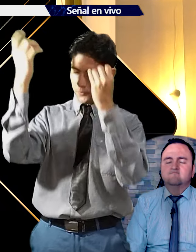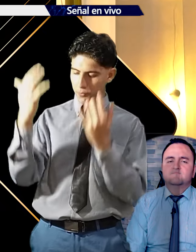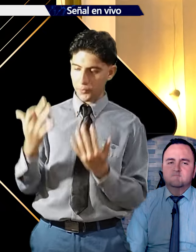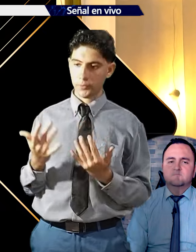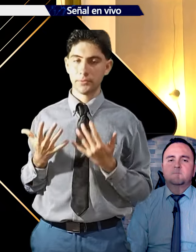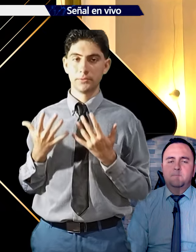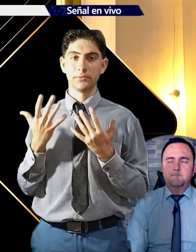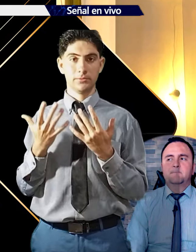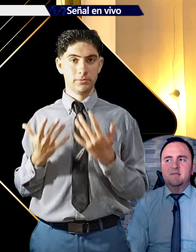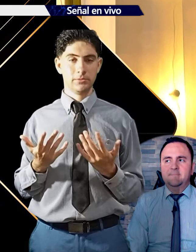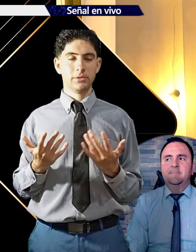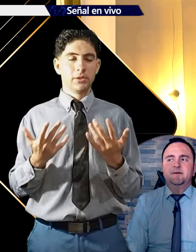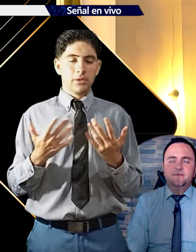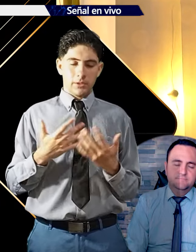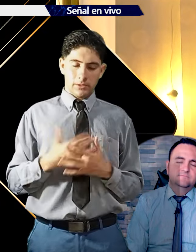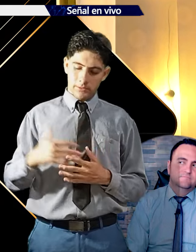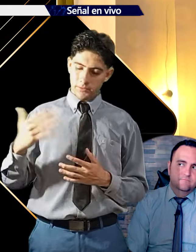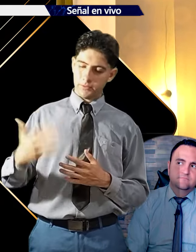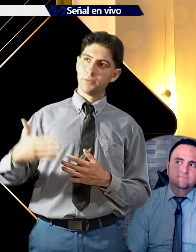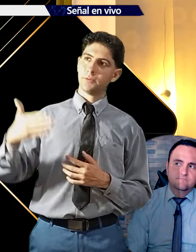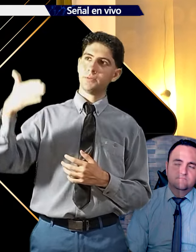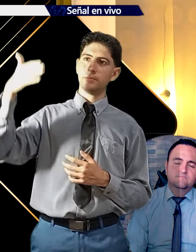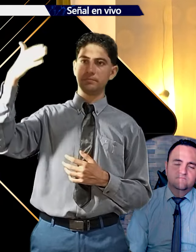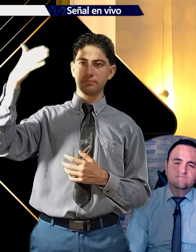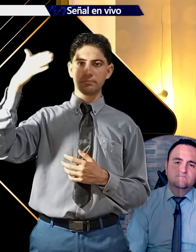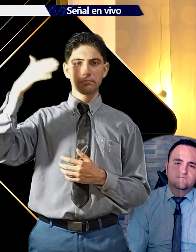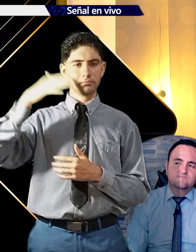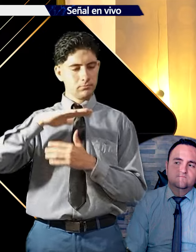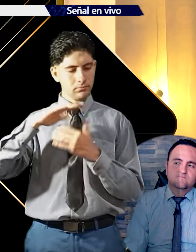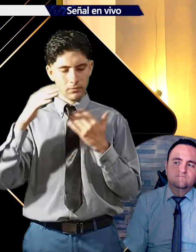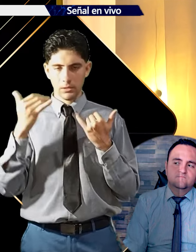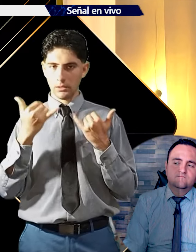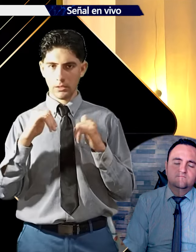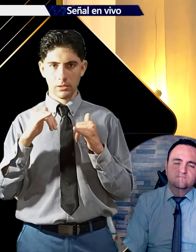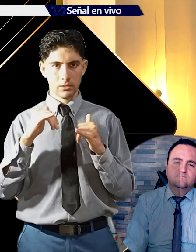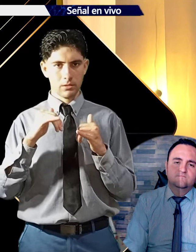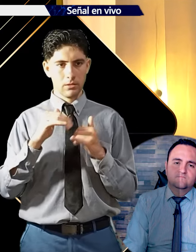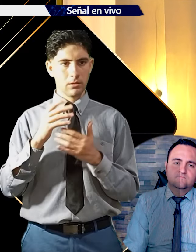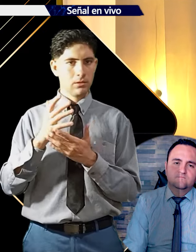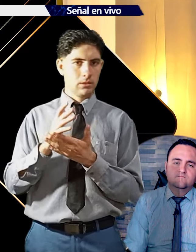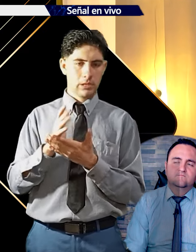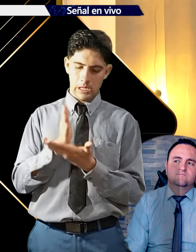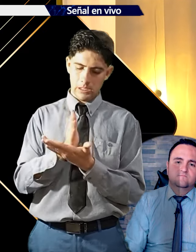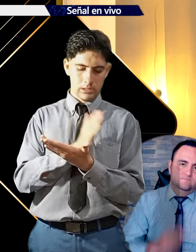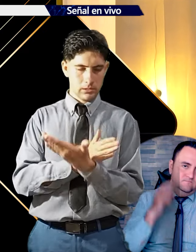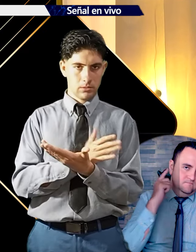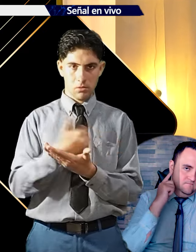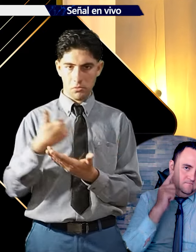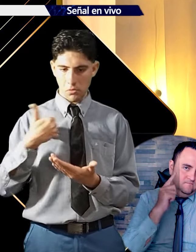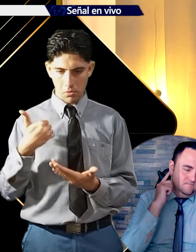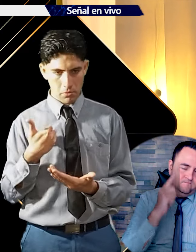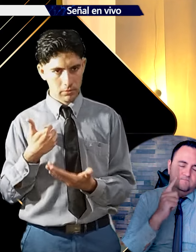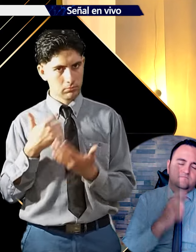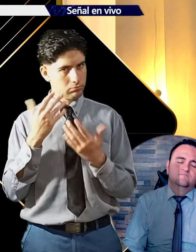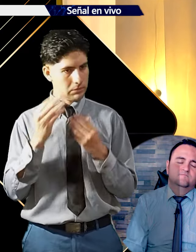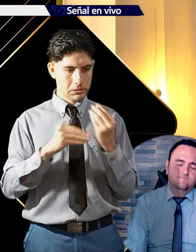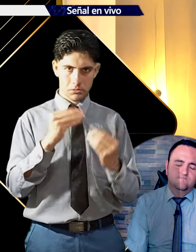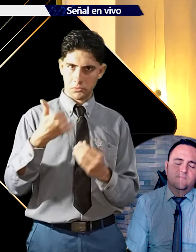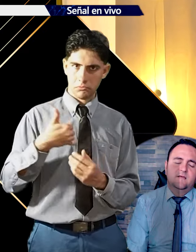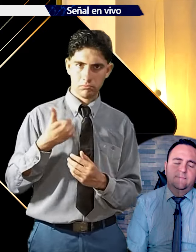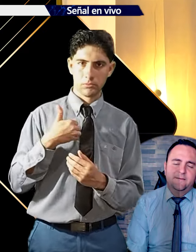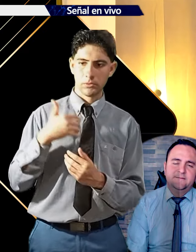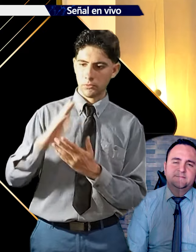el Señor, pero quema esa etapa para que el día que crezcas. Pablo dijo, cuando yo era niño, actuaba como niño. Yo pienso que todo tiene su